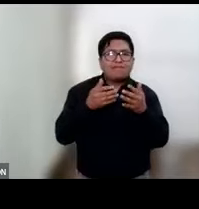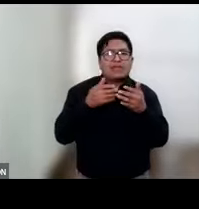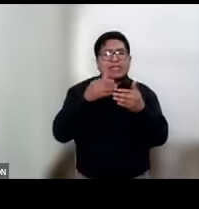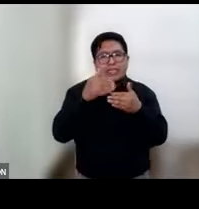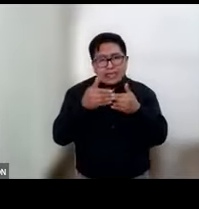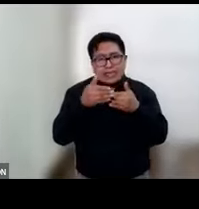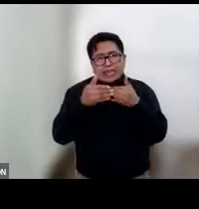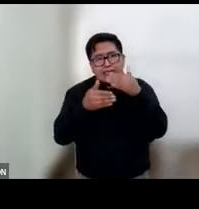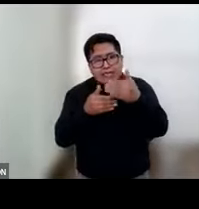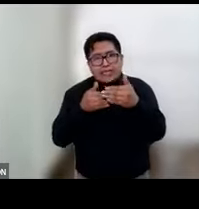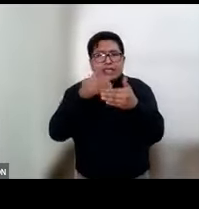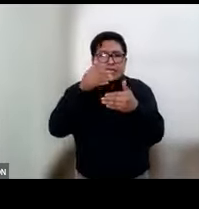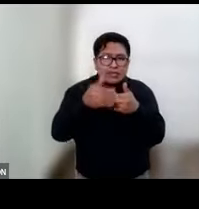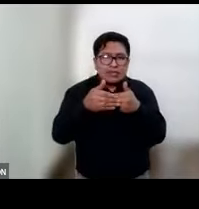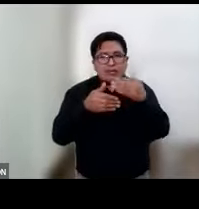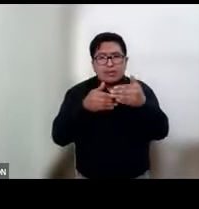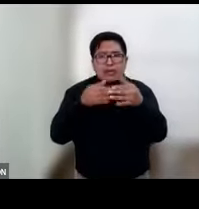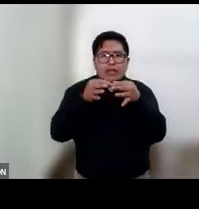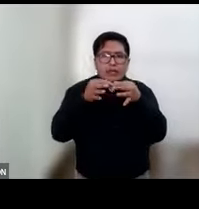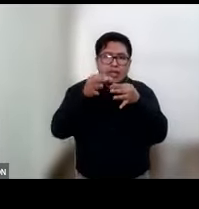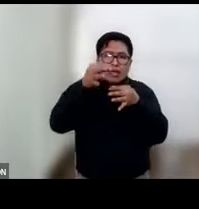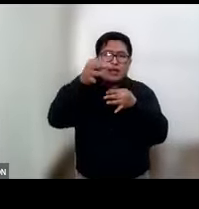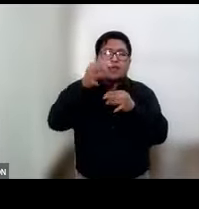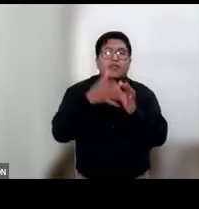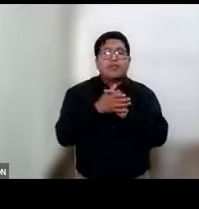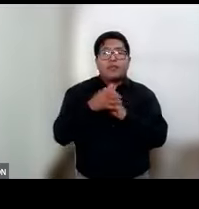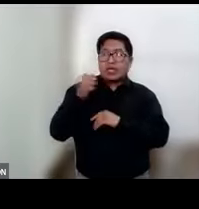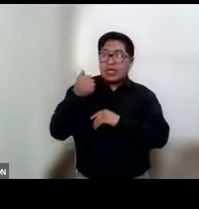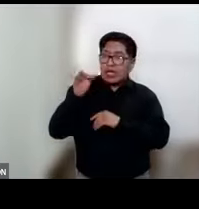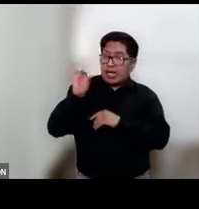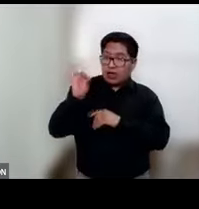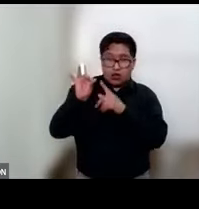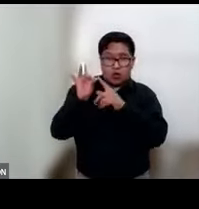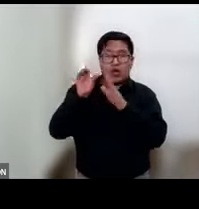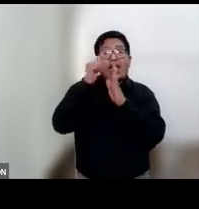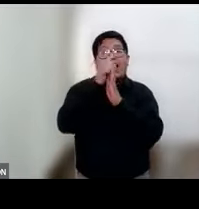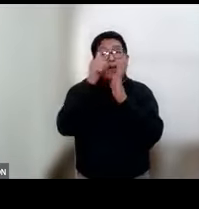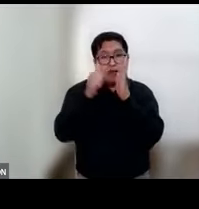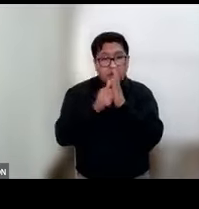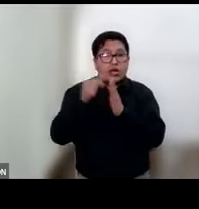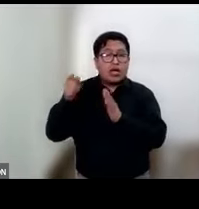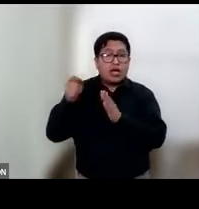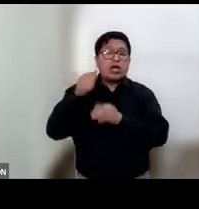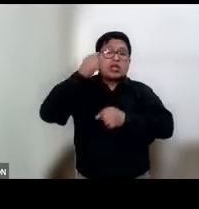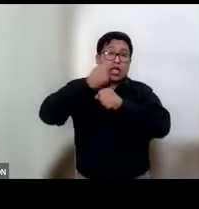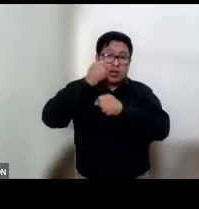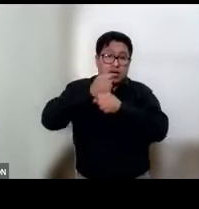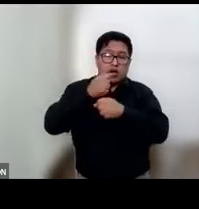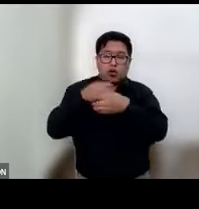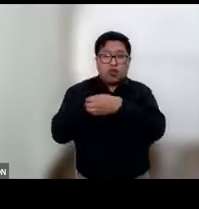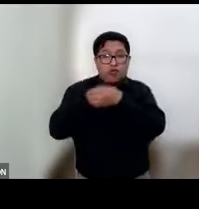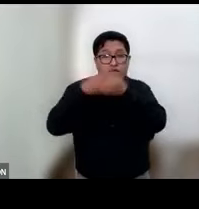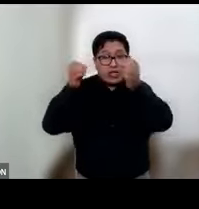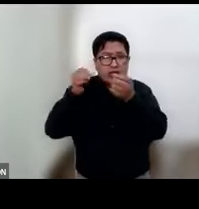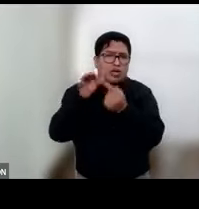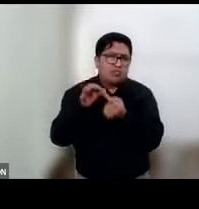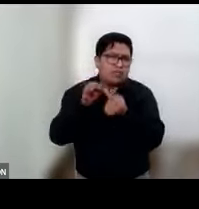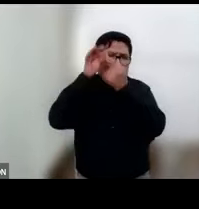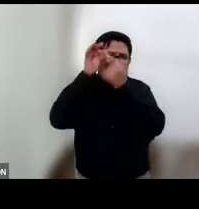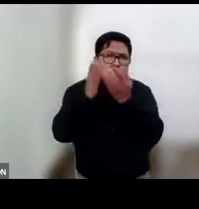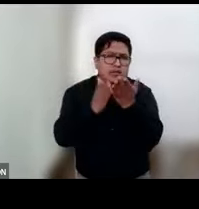frecuentes al extremo de que estos 18 inspectores que ya tenían la uv de efe como unidad especializada en derechos